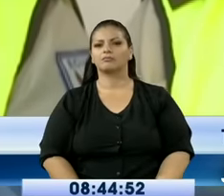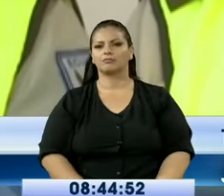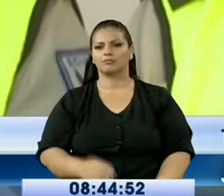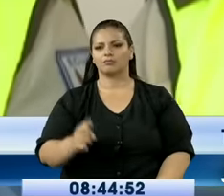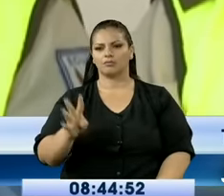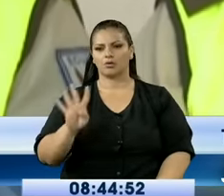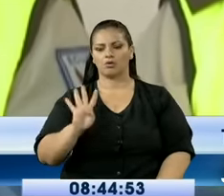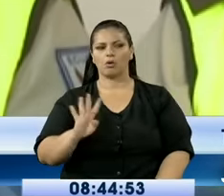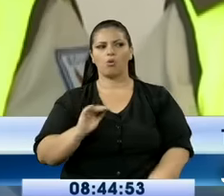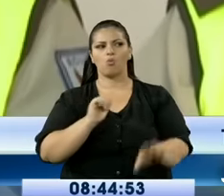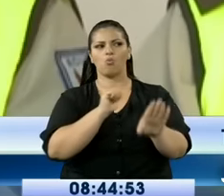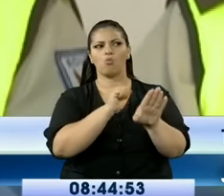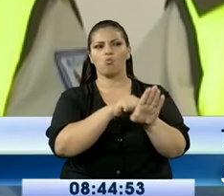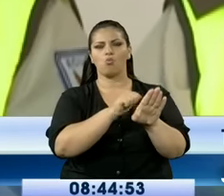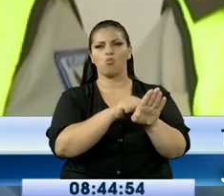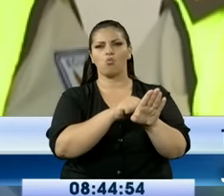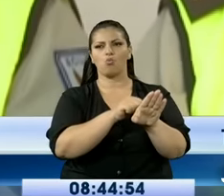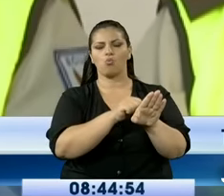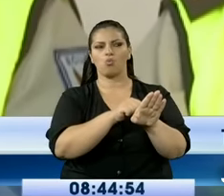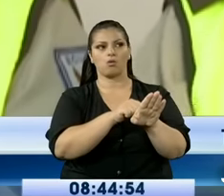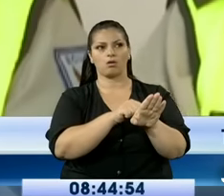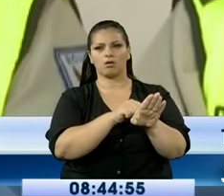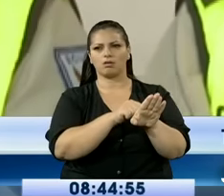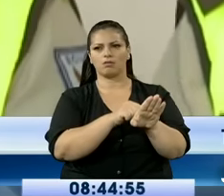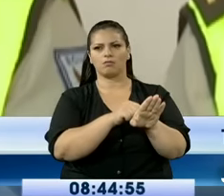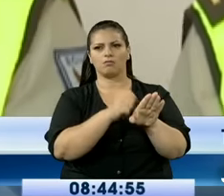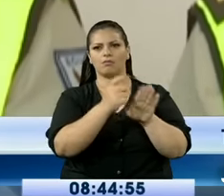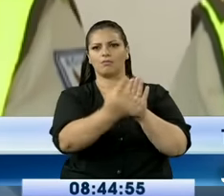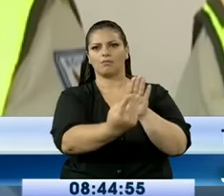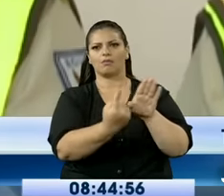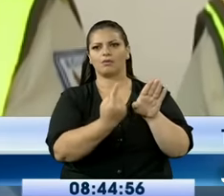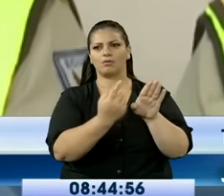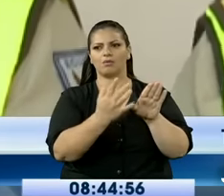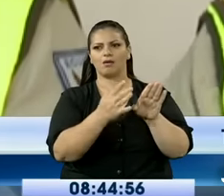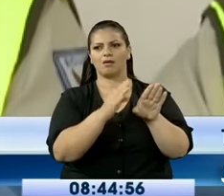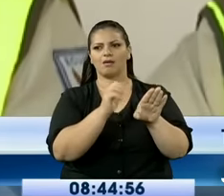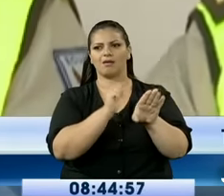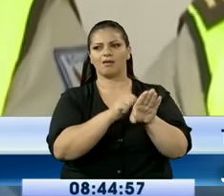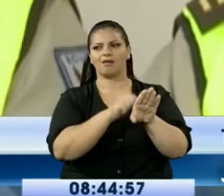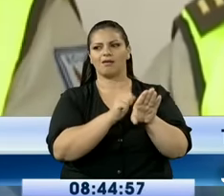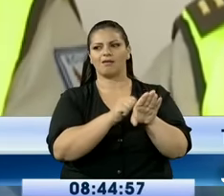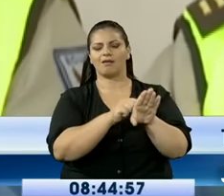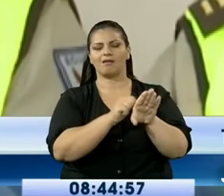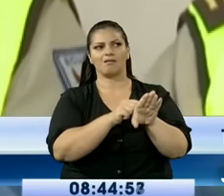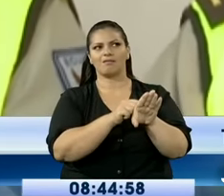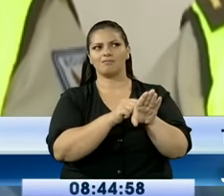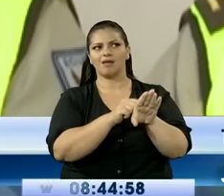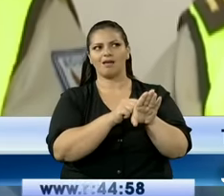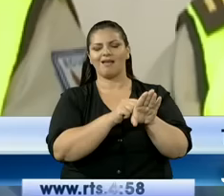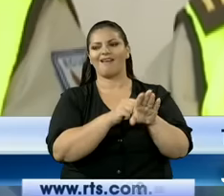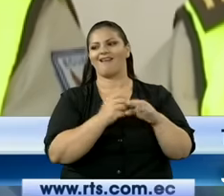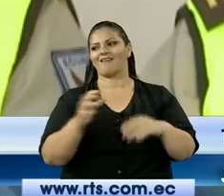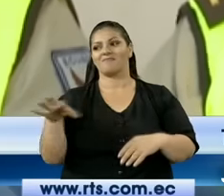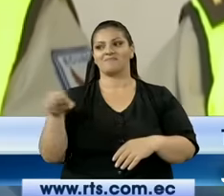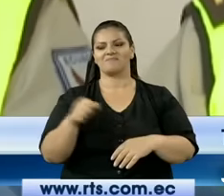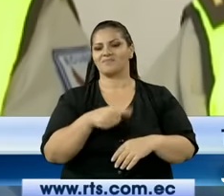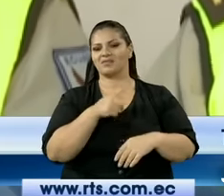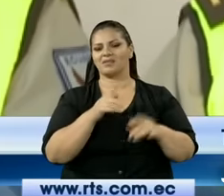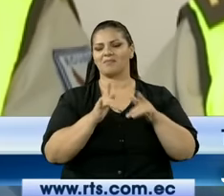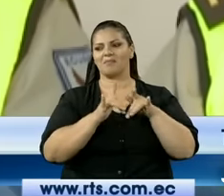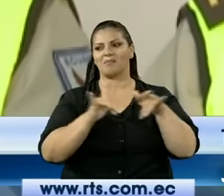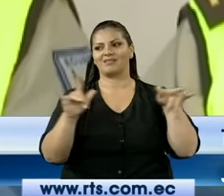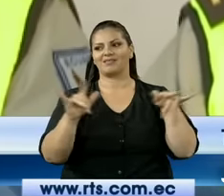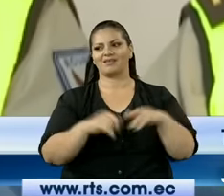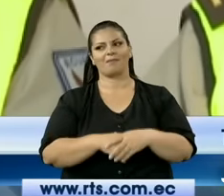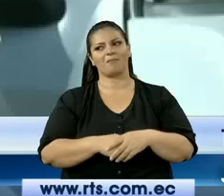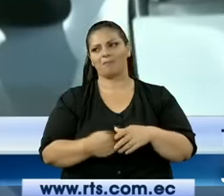alguna persona. En caso contrario no ingresaban, o sea, veían si es que se encontraba los dueños de los domicilios para poder